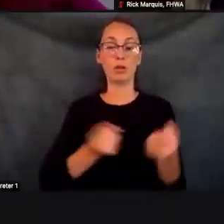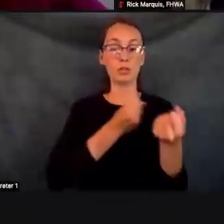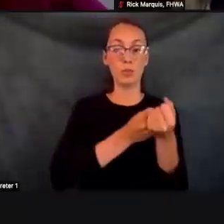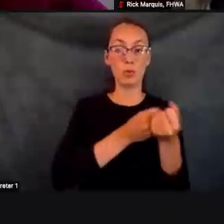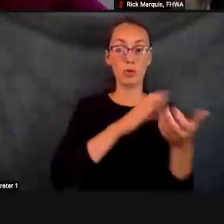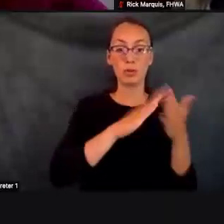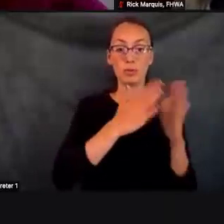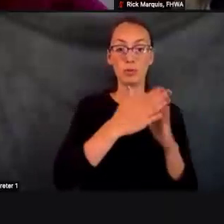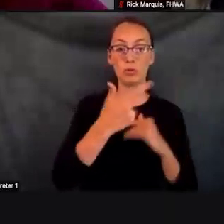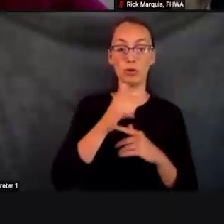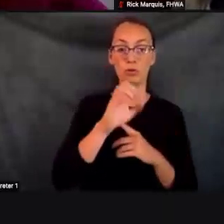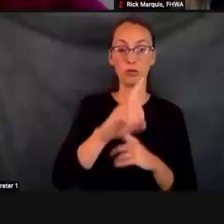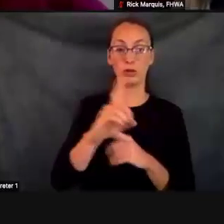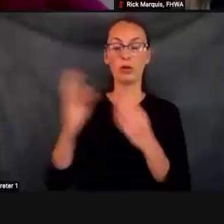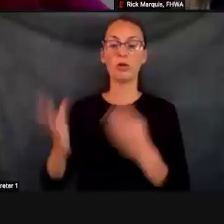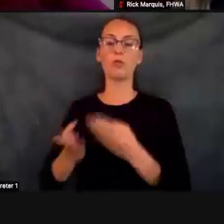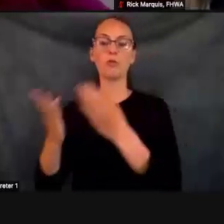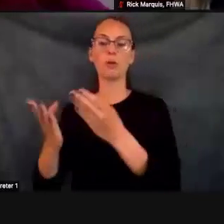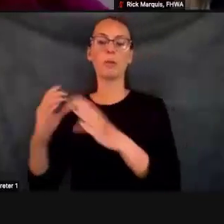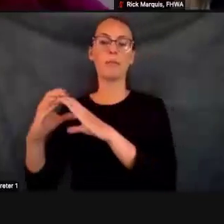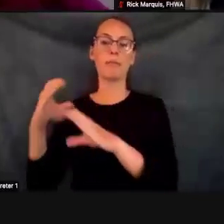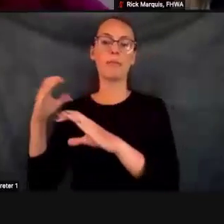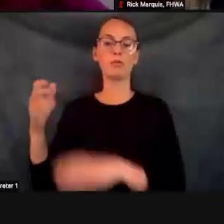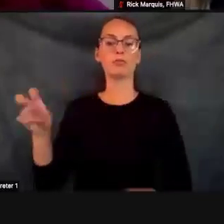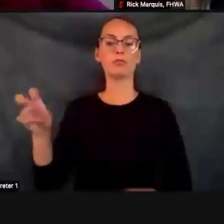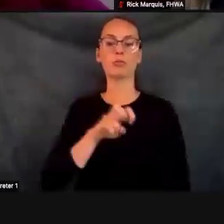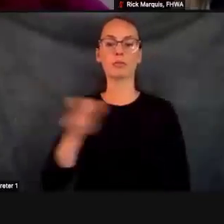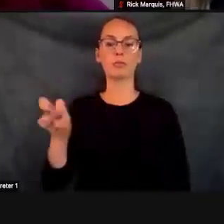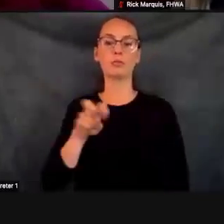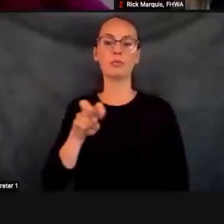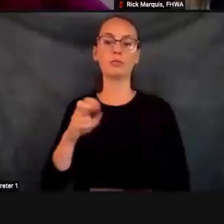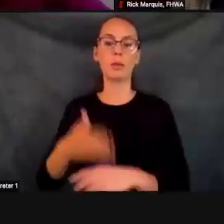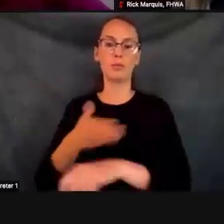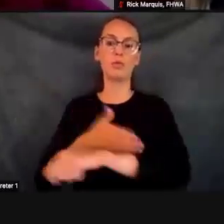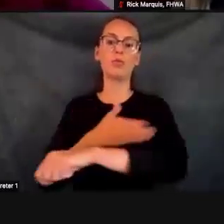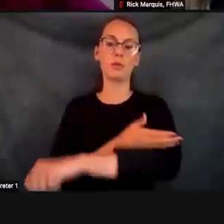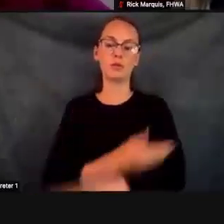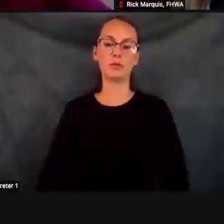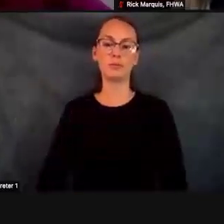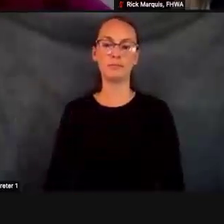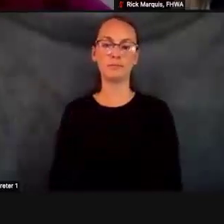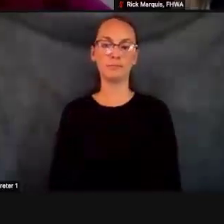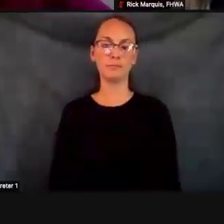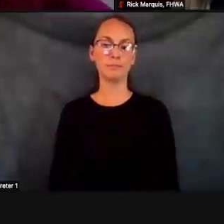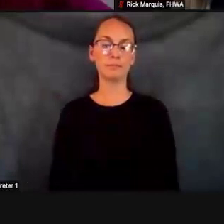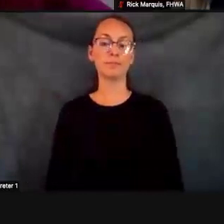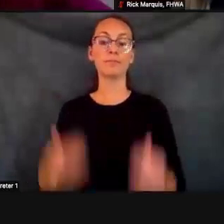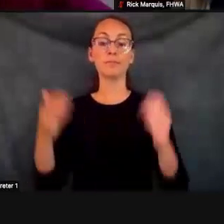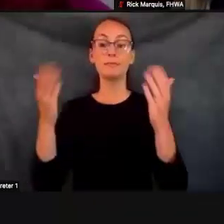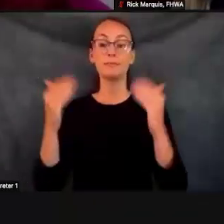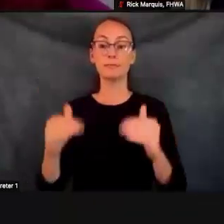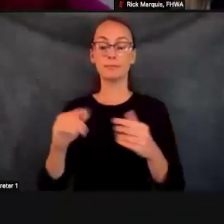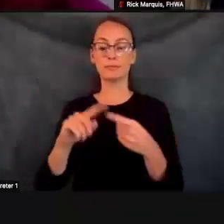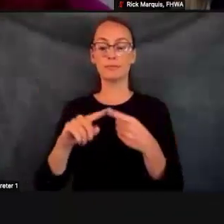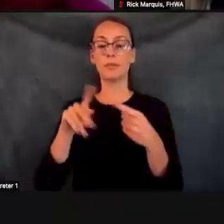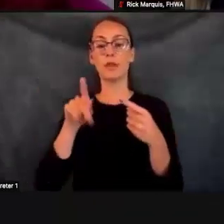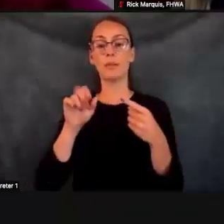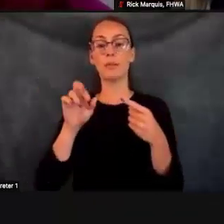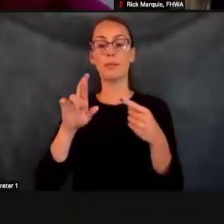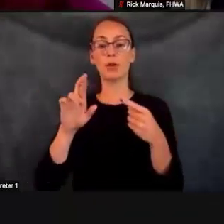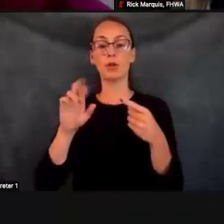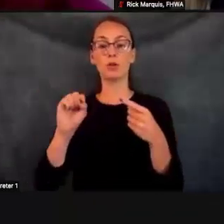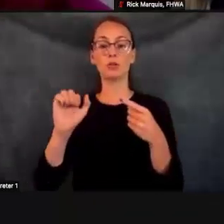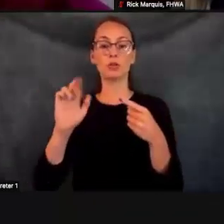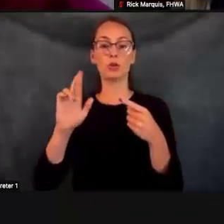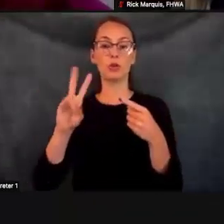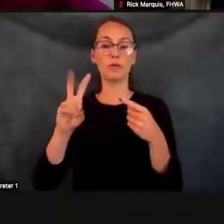favor, apoyen a la red comunitaria y a los sistemas de autobuses y tránsito público. Próximo